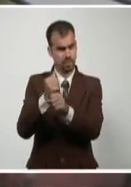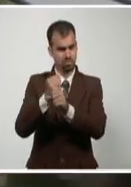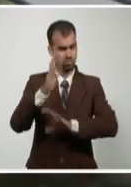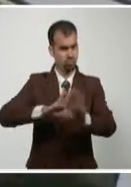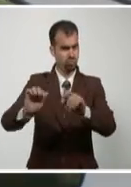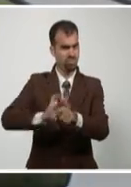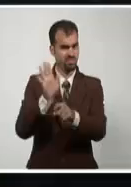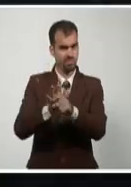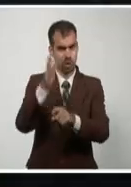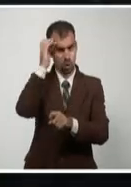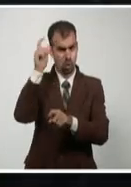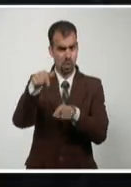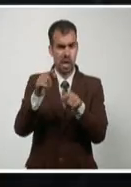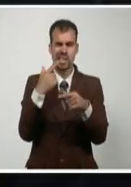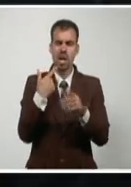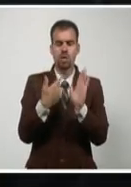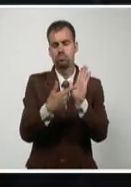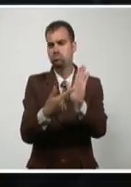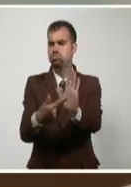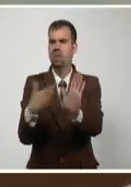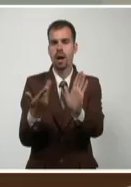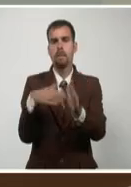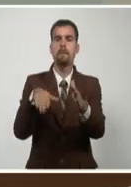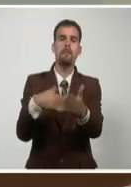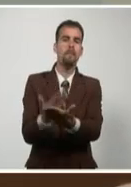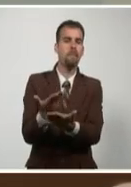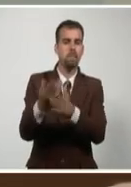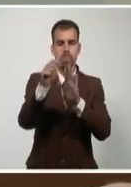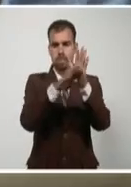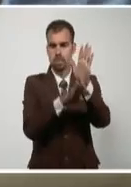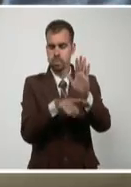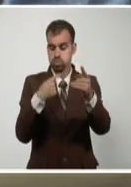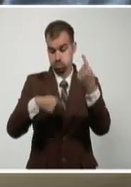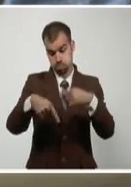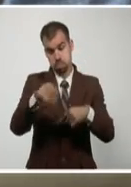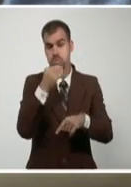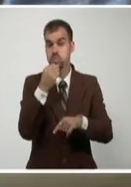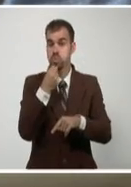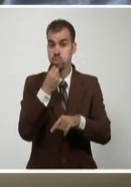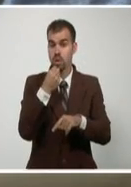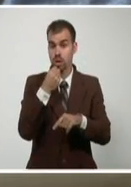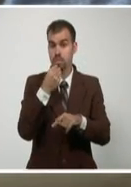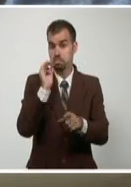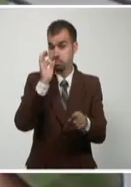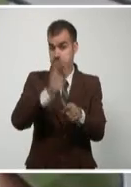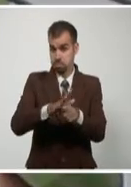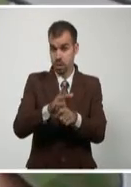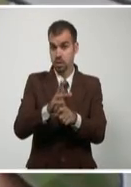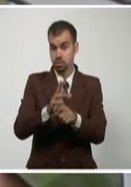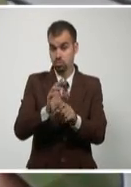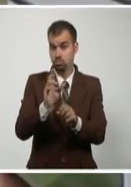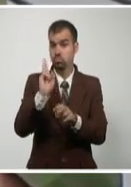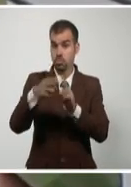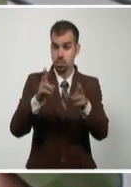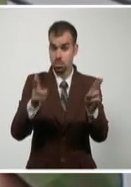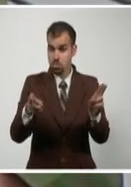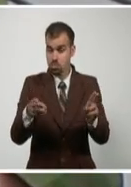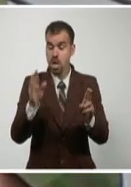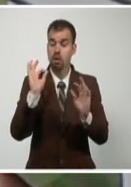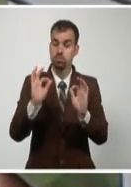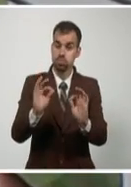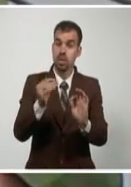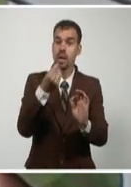acciones a implementar en las próximas horas con el fin de incrementar una serie de medidas de control que en el menor tiempo